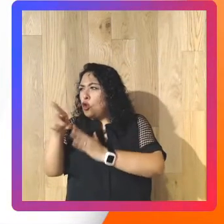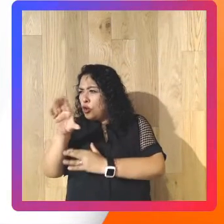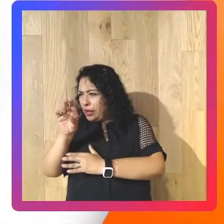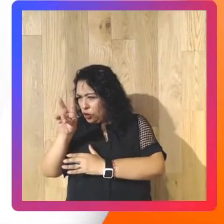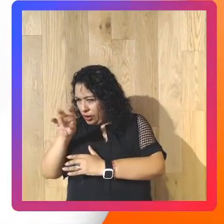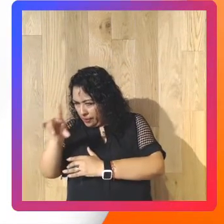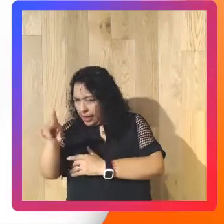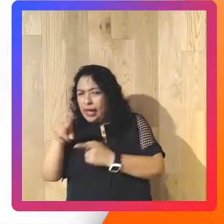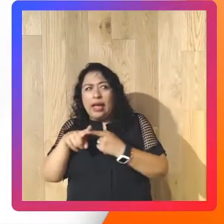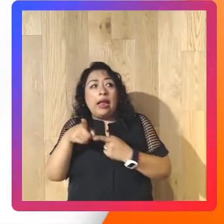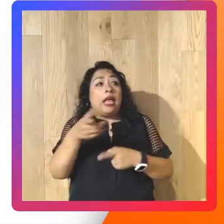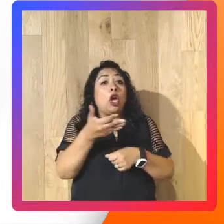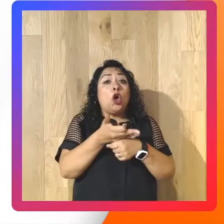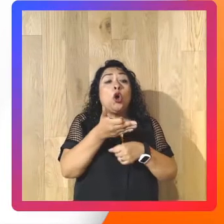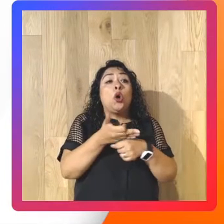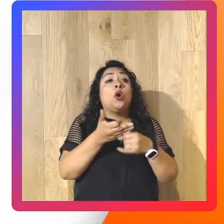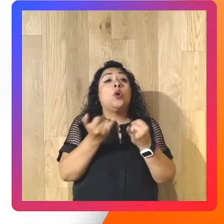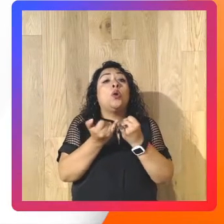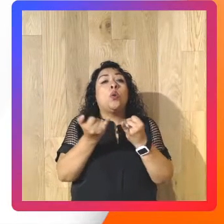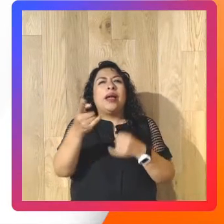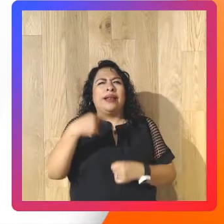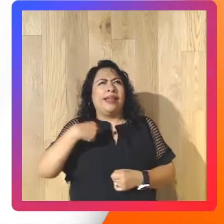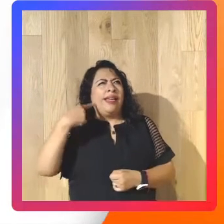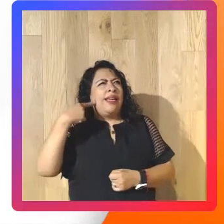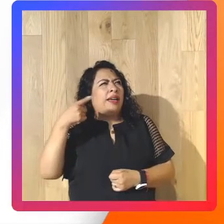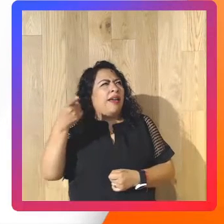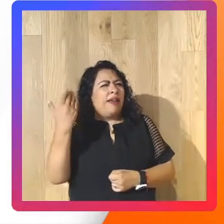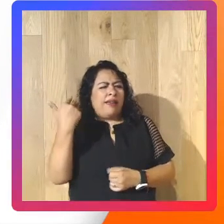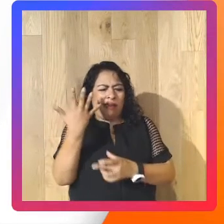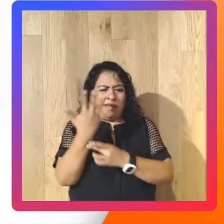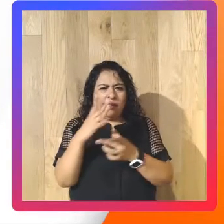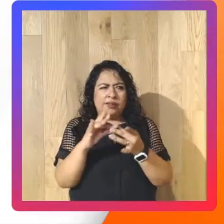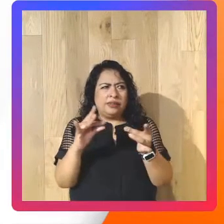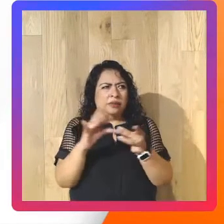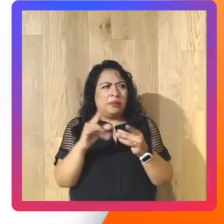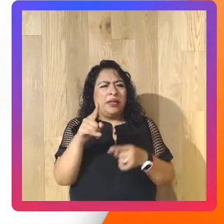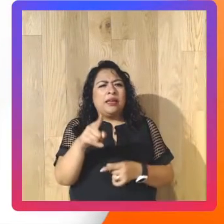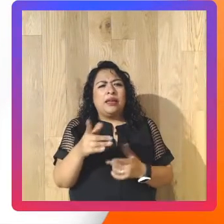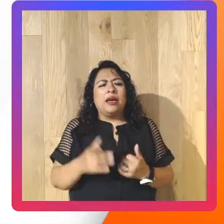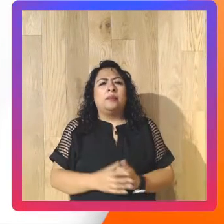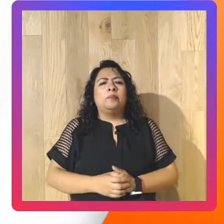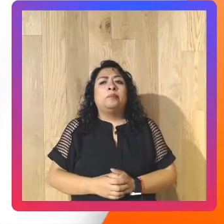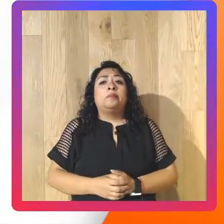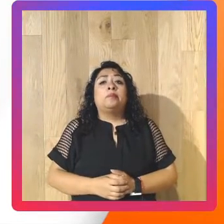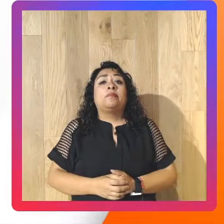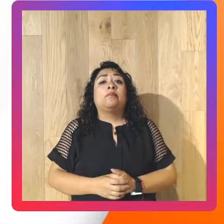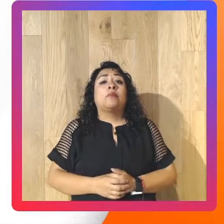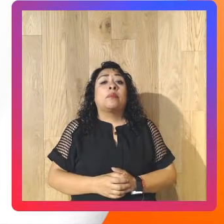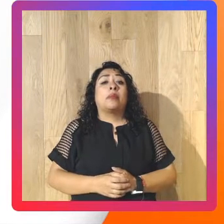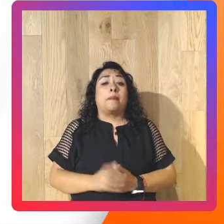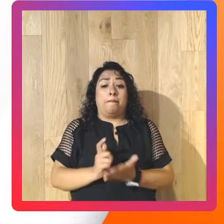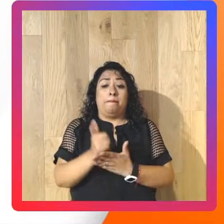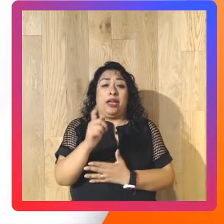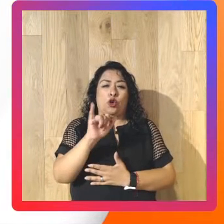Coneval. Ahorita también escuché de que el llegar al ingreso digno pueden